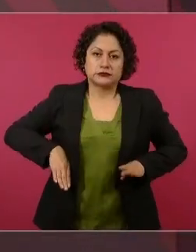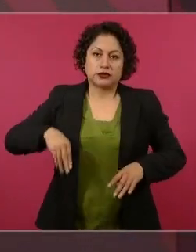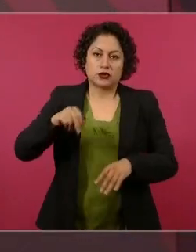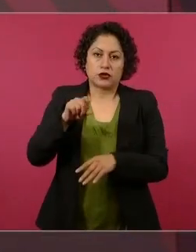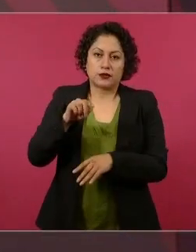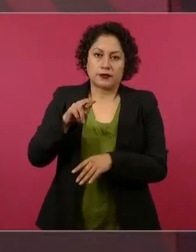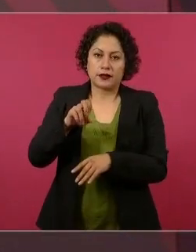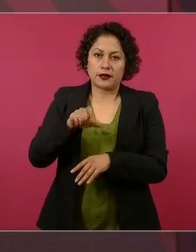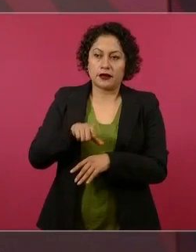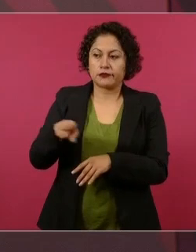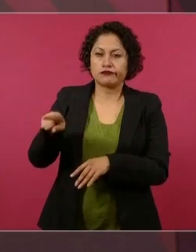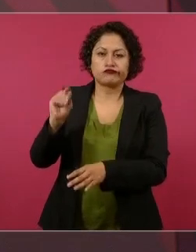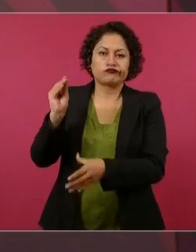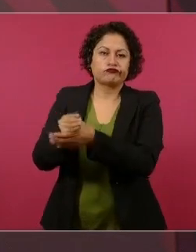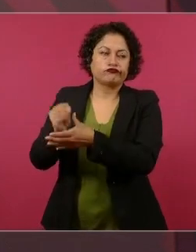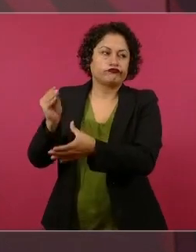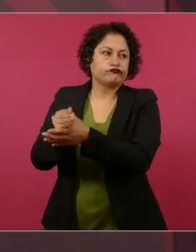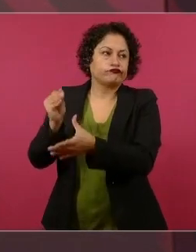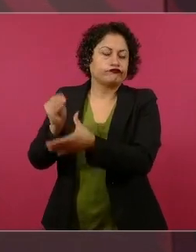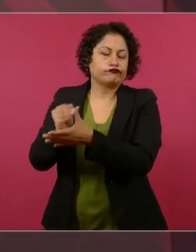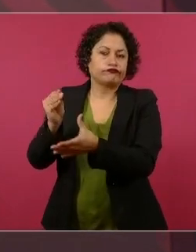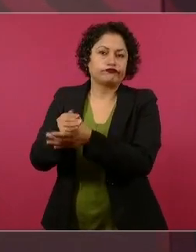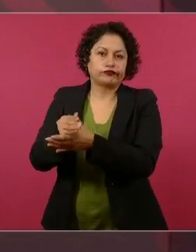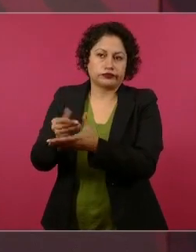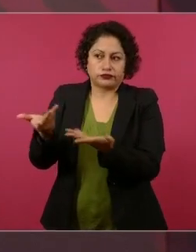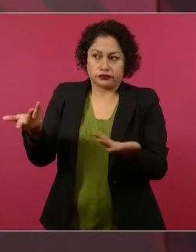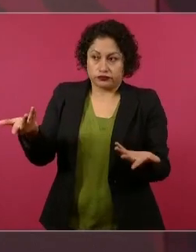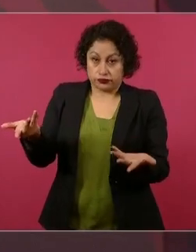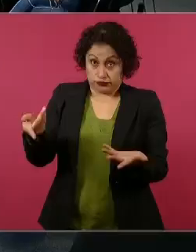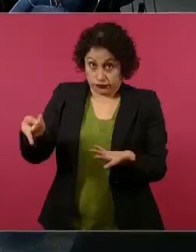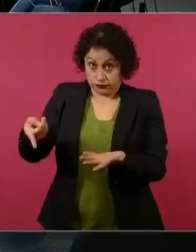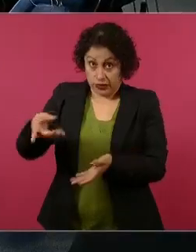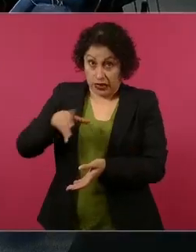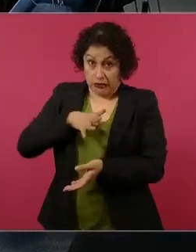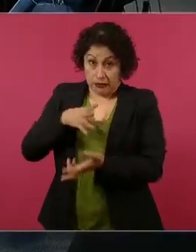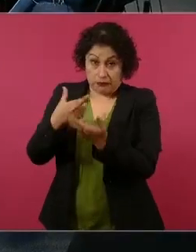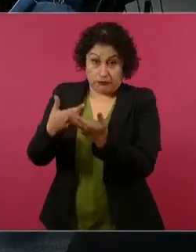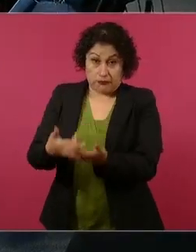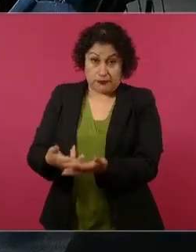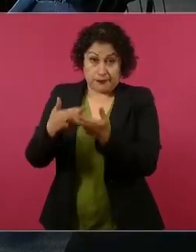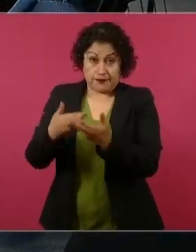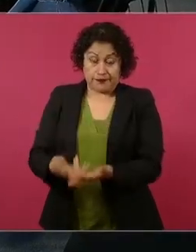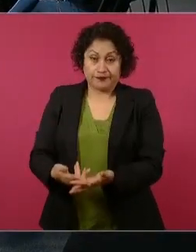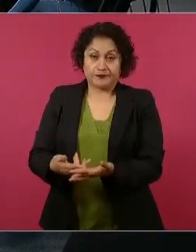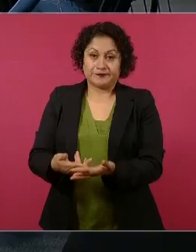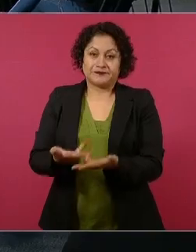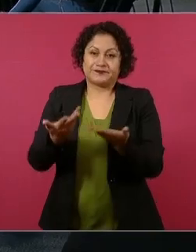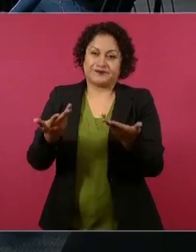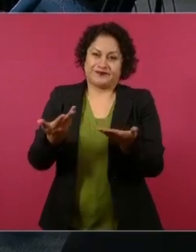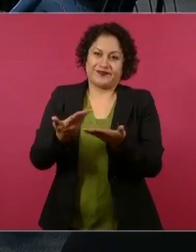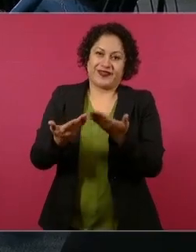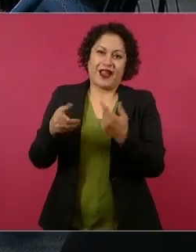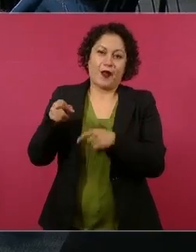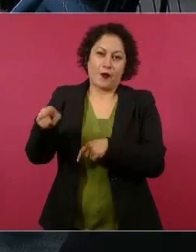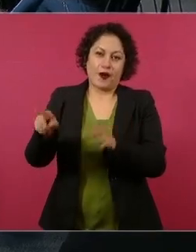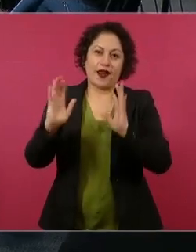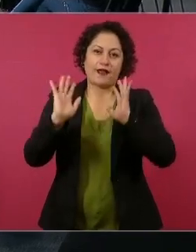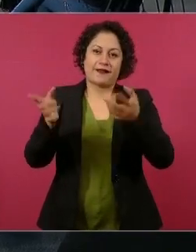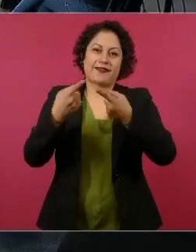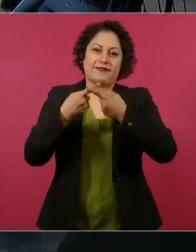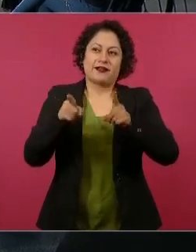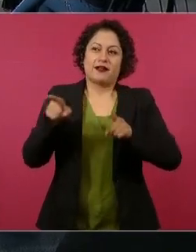aprovechaban los recursos naturales. Ahora en Veracruz es distinto, hay crecimiento económico,